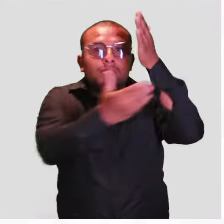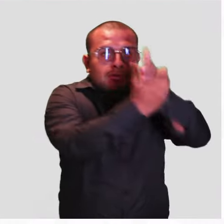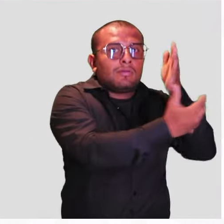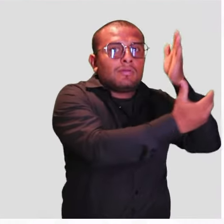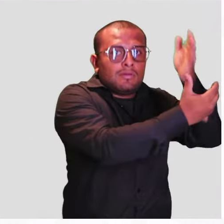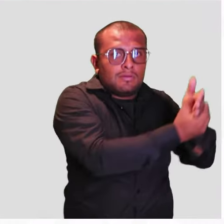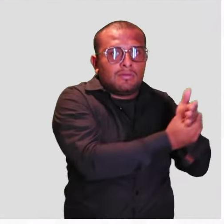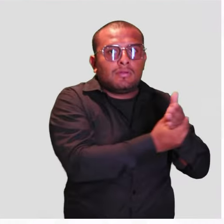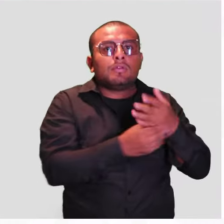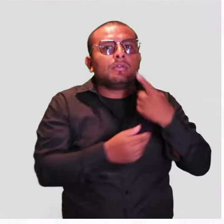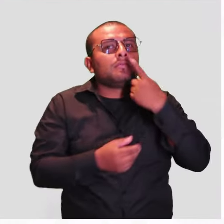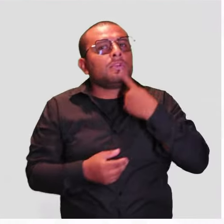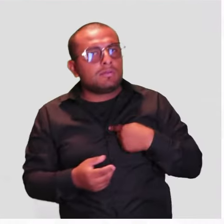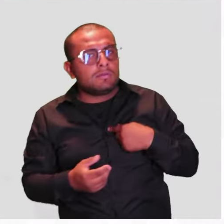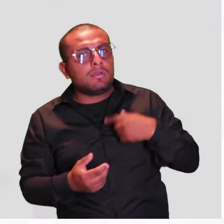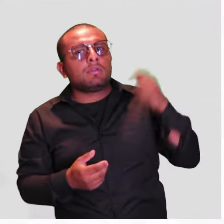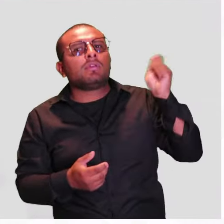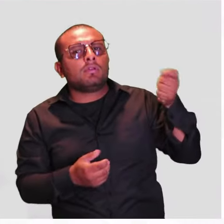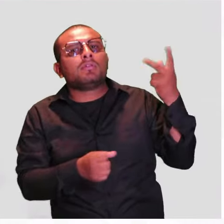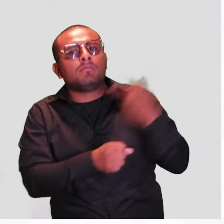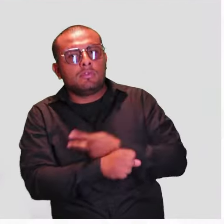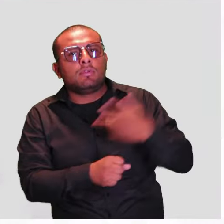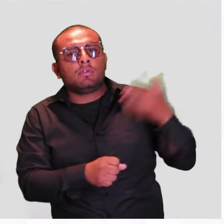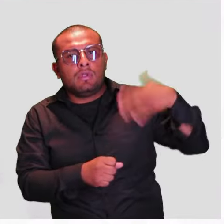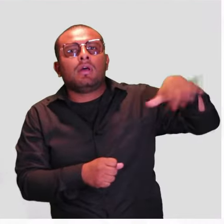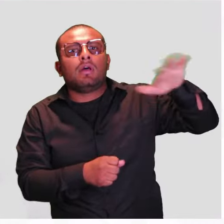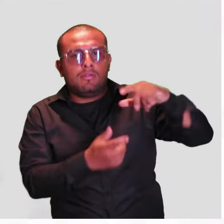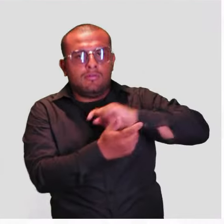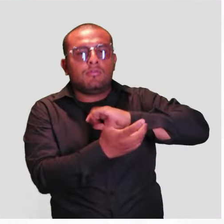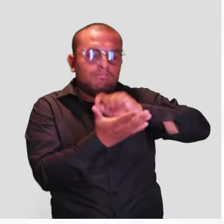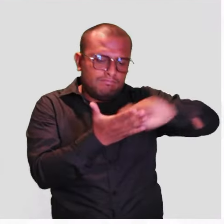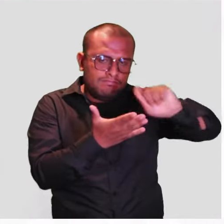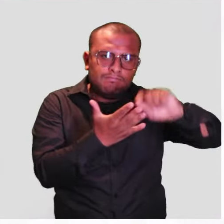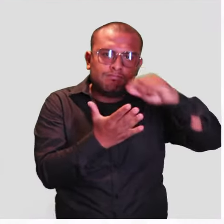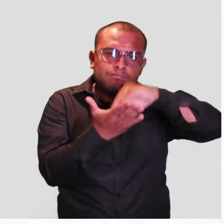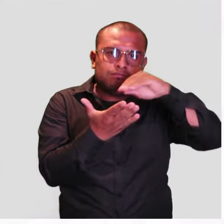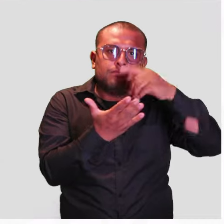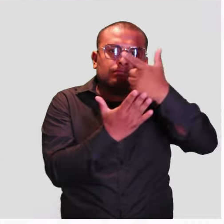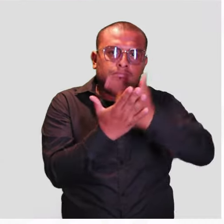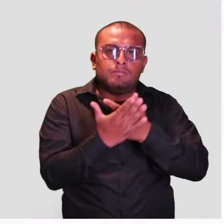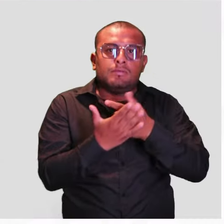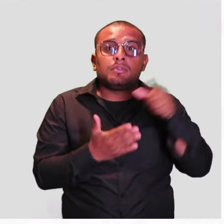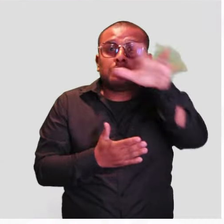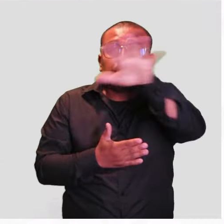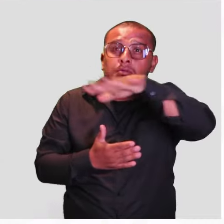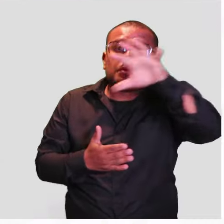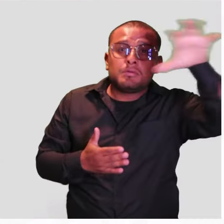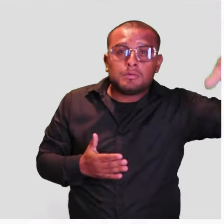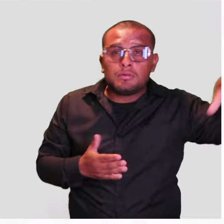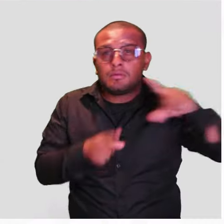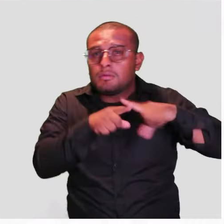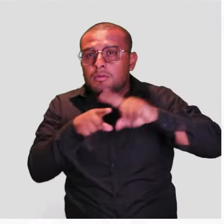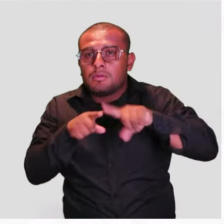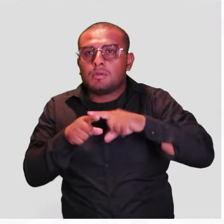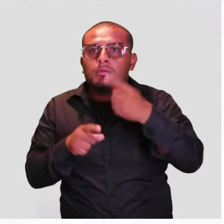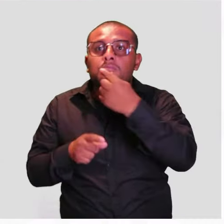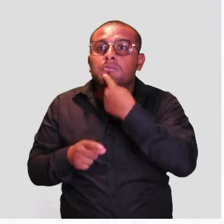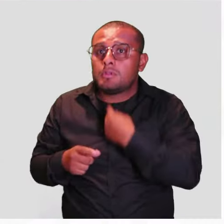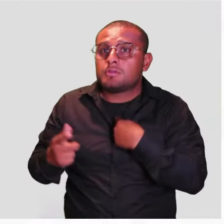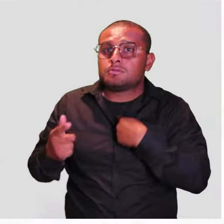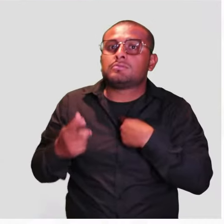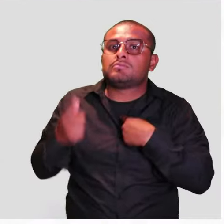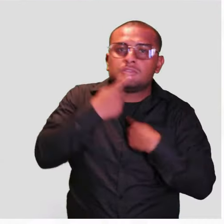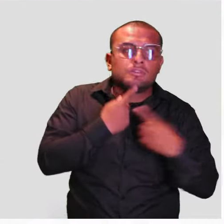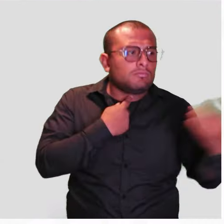colonia nos va a decir qué es lo que hace falta, qué se requiere al ir al barrio X. Allí nos van a decir los habitantes del